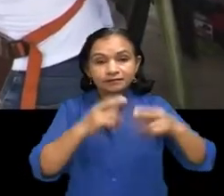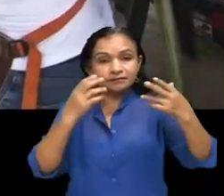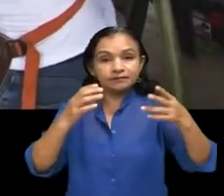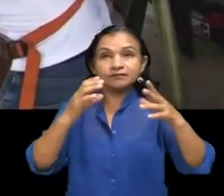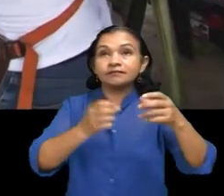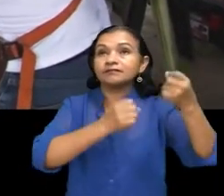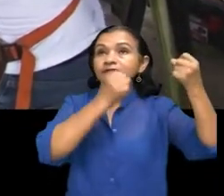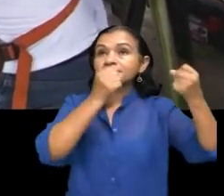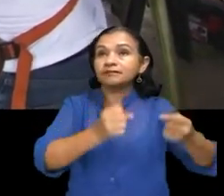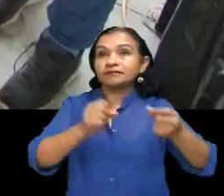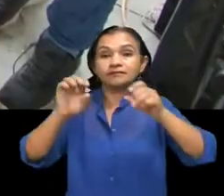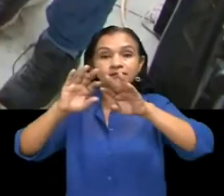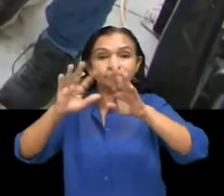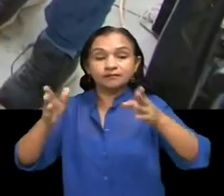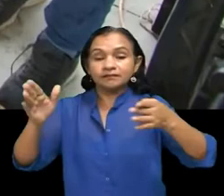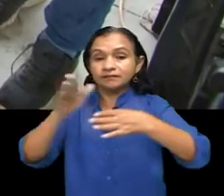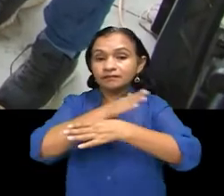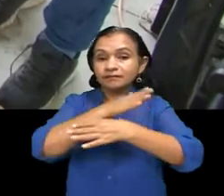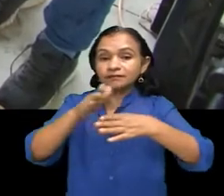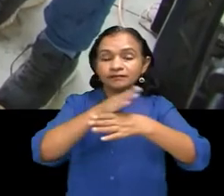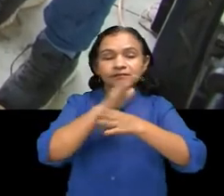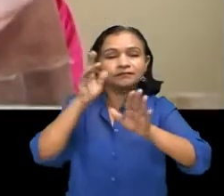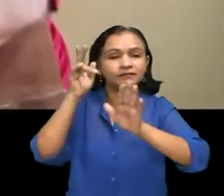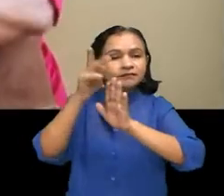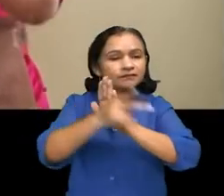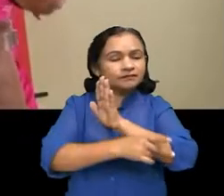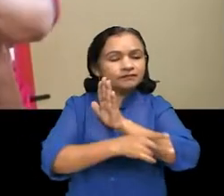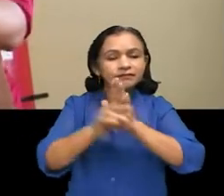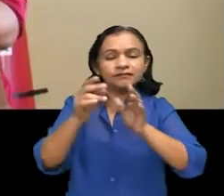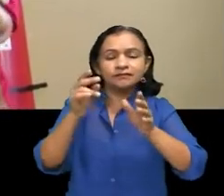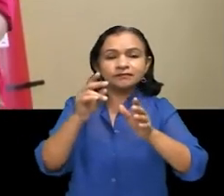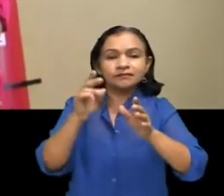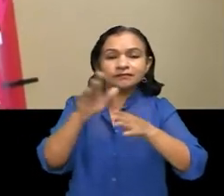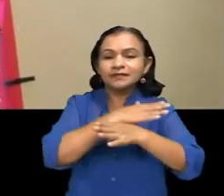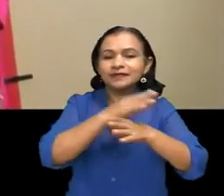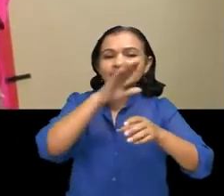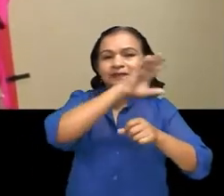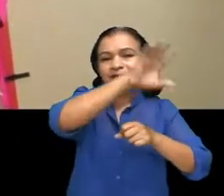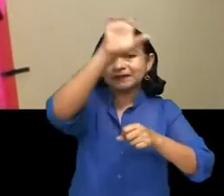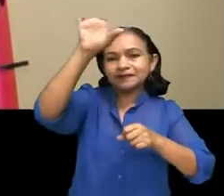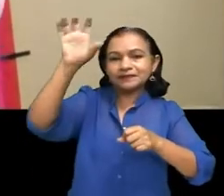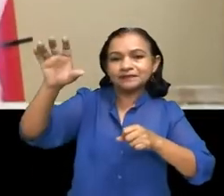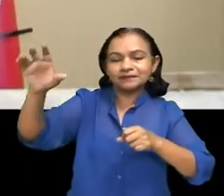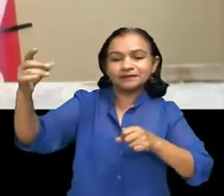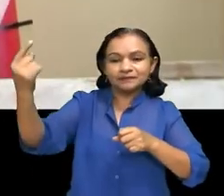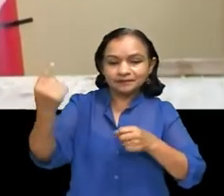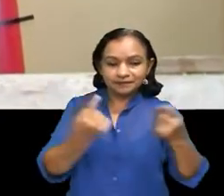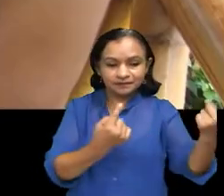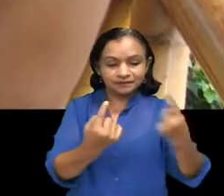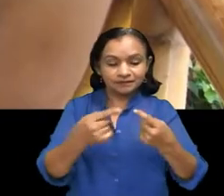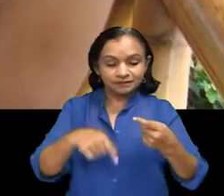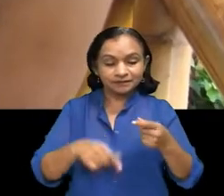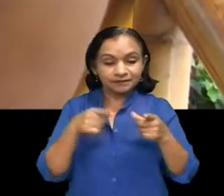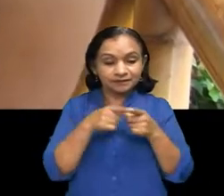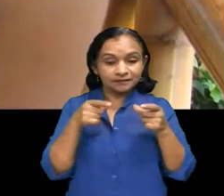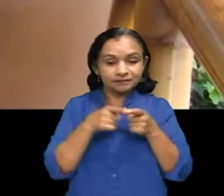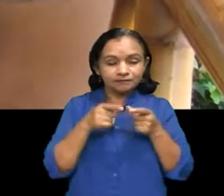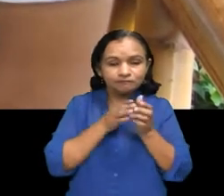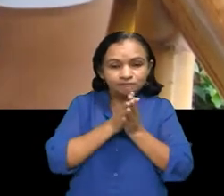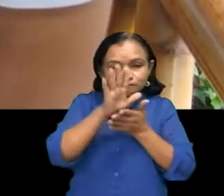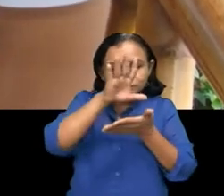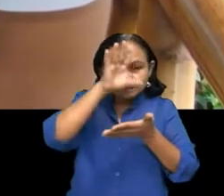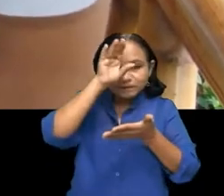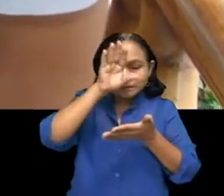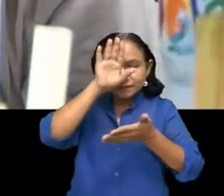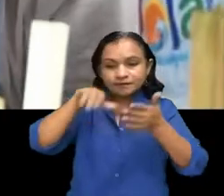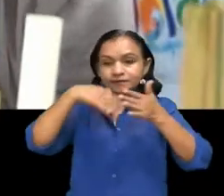Hombres y mujeres de diferentes partes del país se han interesado en recibir estas clases para luego replicar los